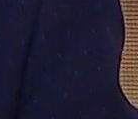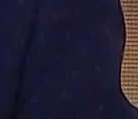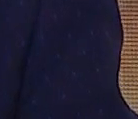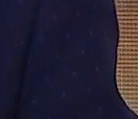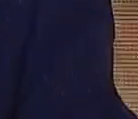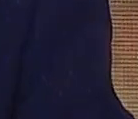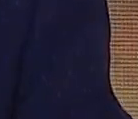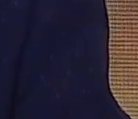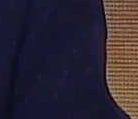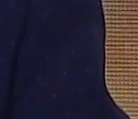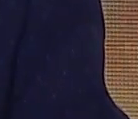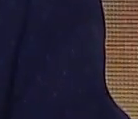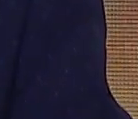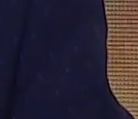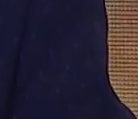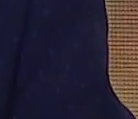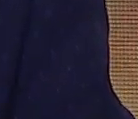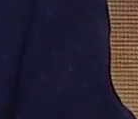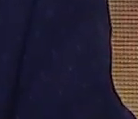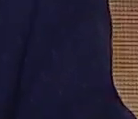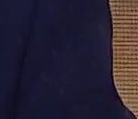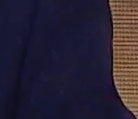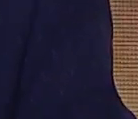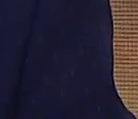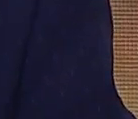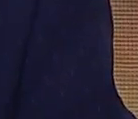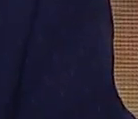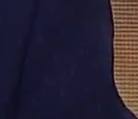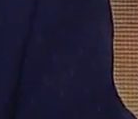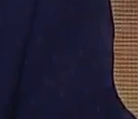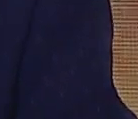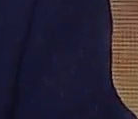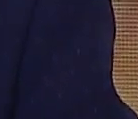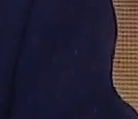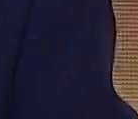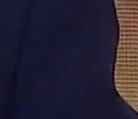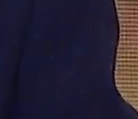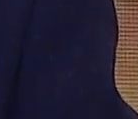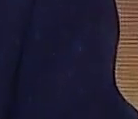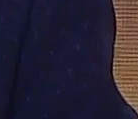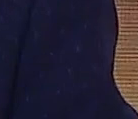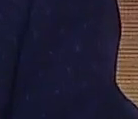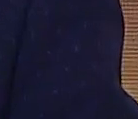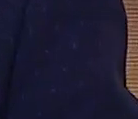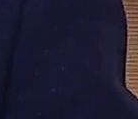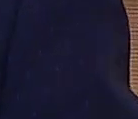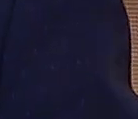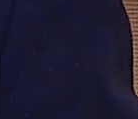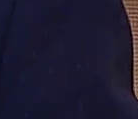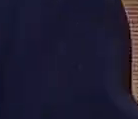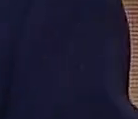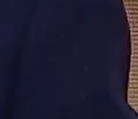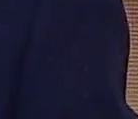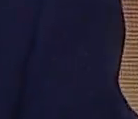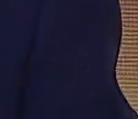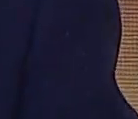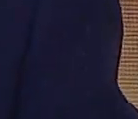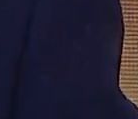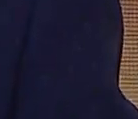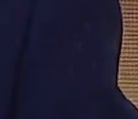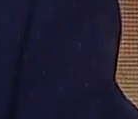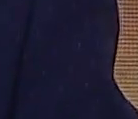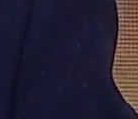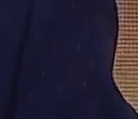yo lo voy a vender al precio al público que me están diciendo en precios cuidados si a mí el mayorista o la fábrica me lo está vendiendo al mismo precio más